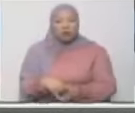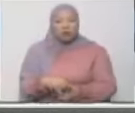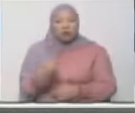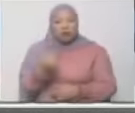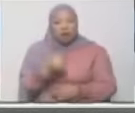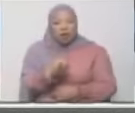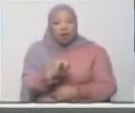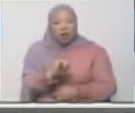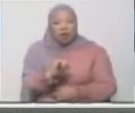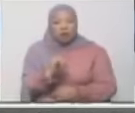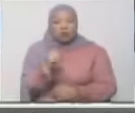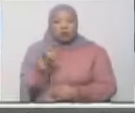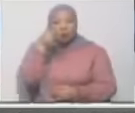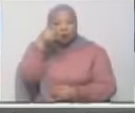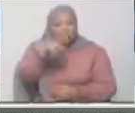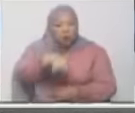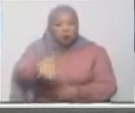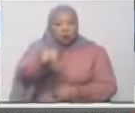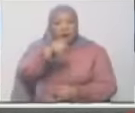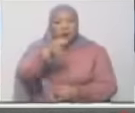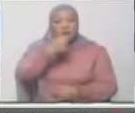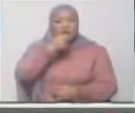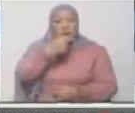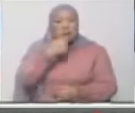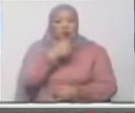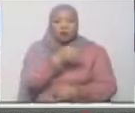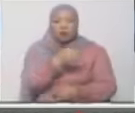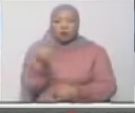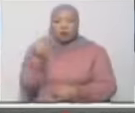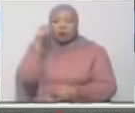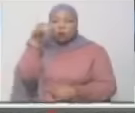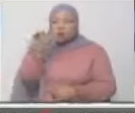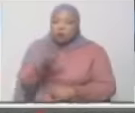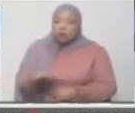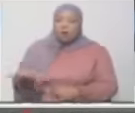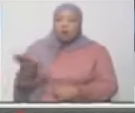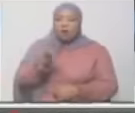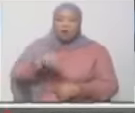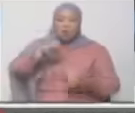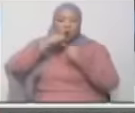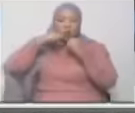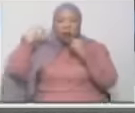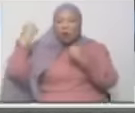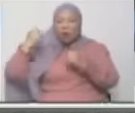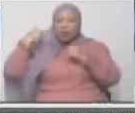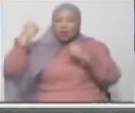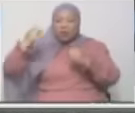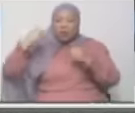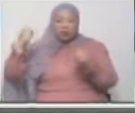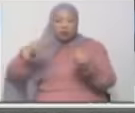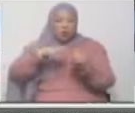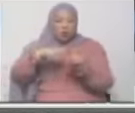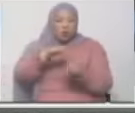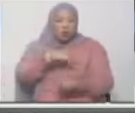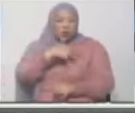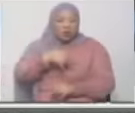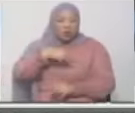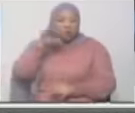tenemos un pueblo vergatario, un pueblo luchador, un pueblo patriota,